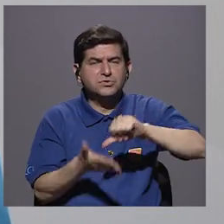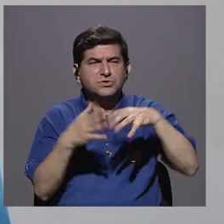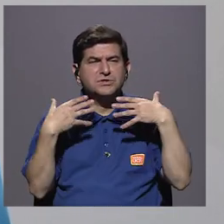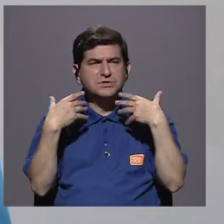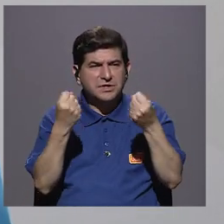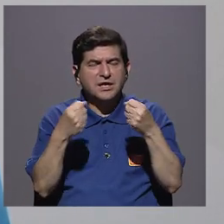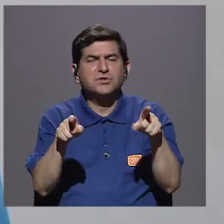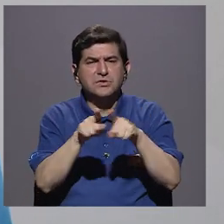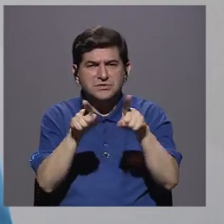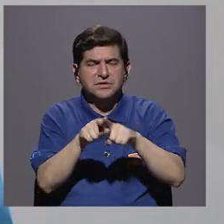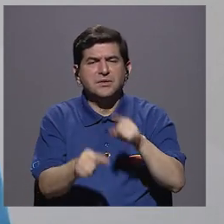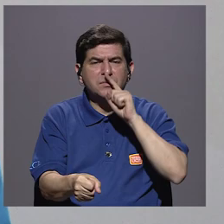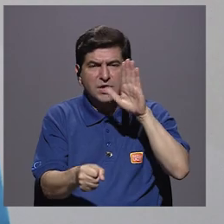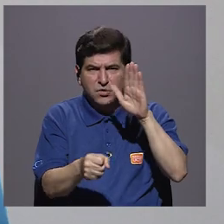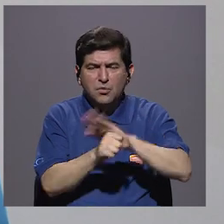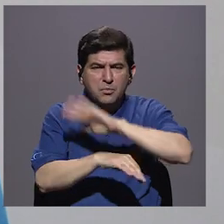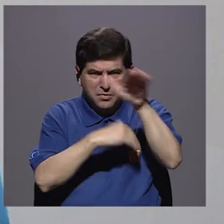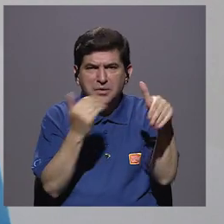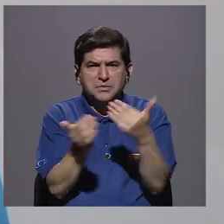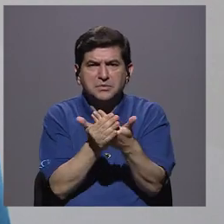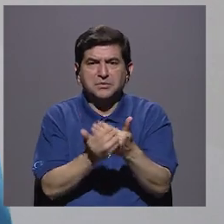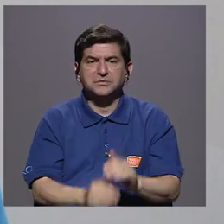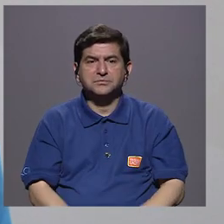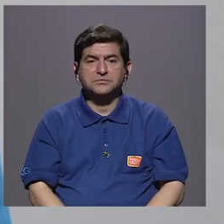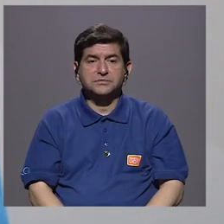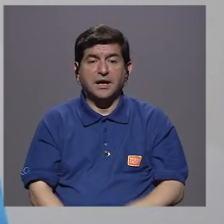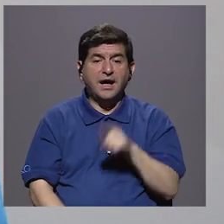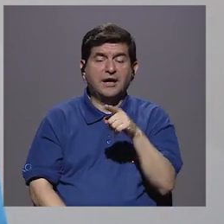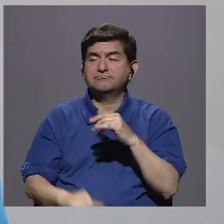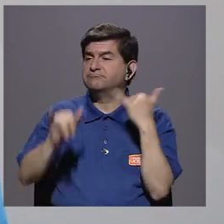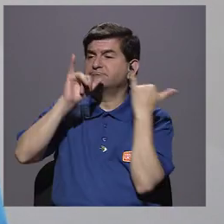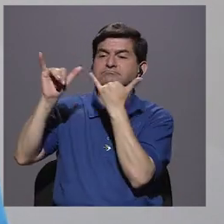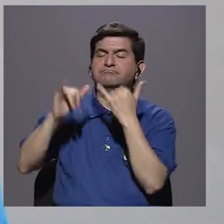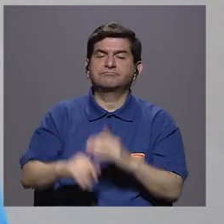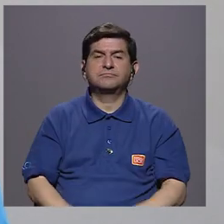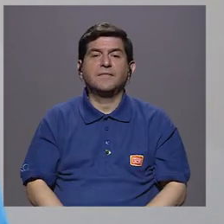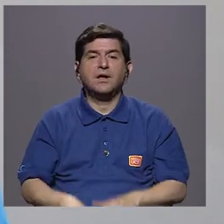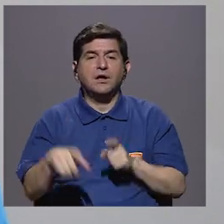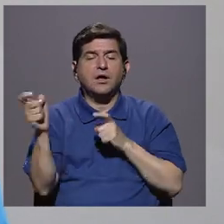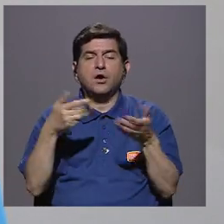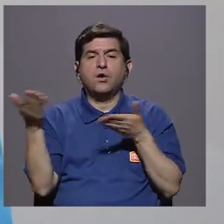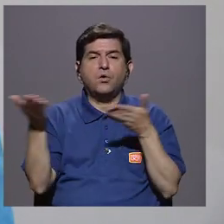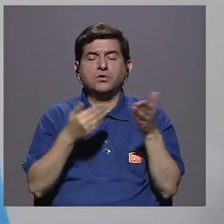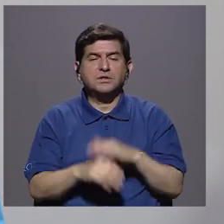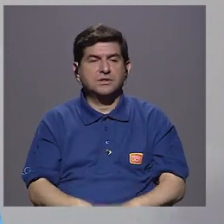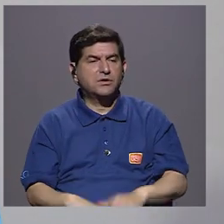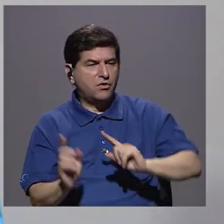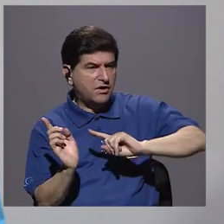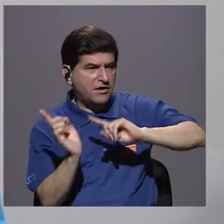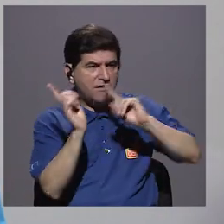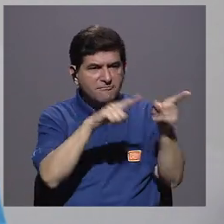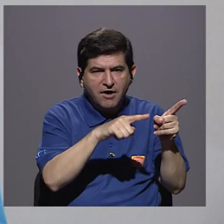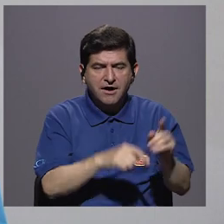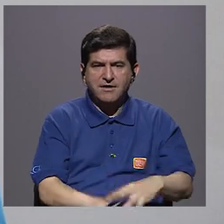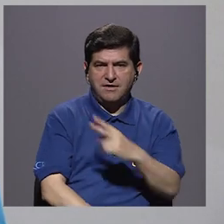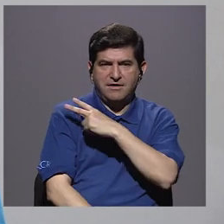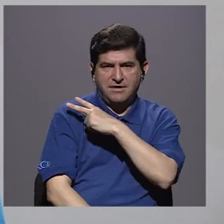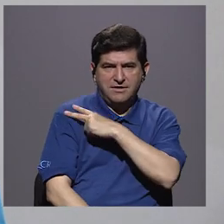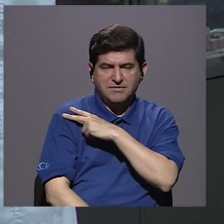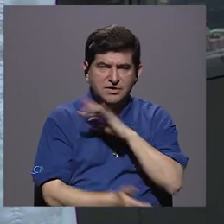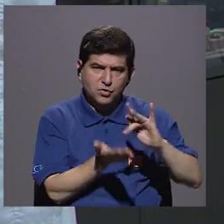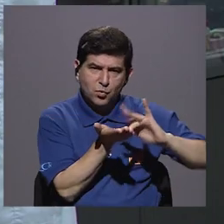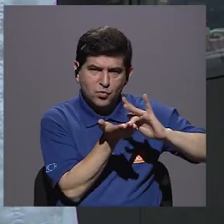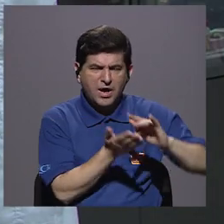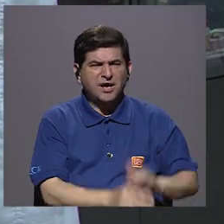una brecha que estamos llenando, pero en casi todas las tenemos. Entonces van y denuncian esto. Entonces la Contraloría de Servicios se acerca a esa jefatura